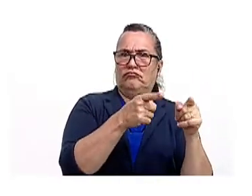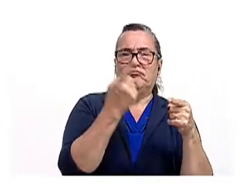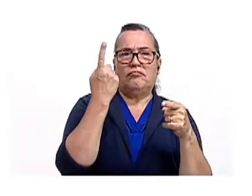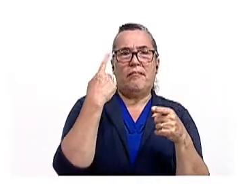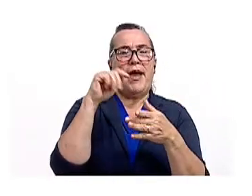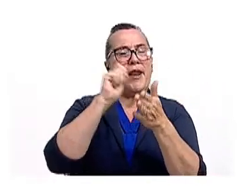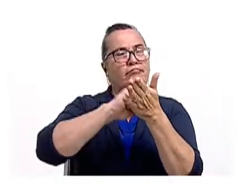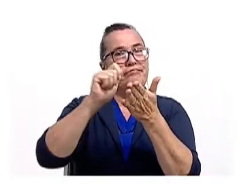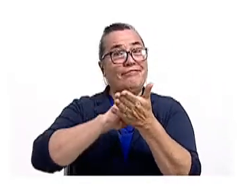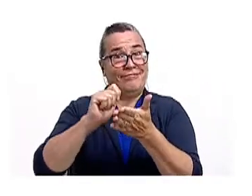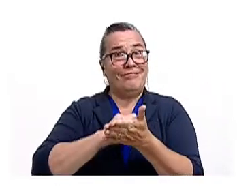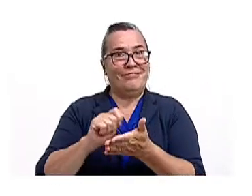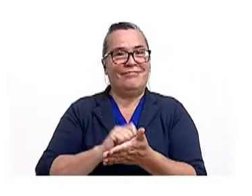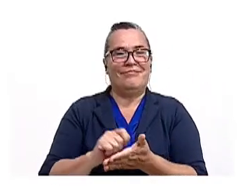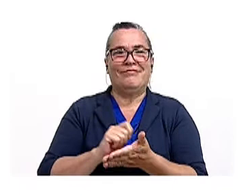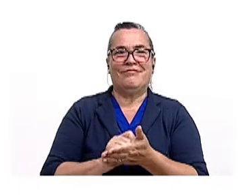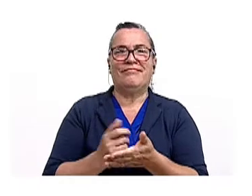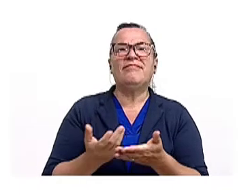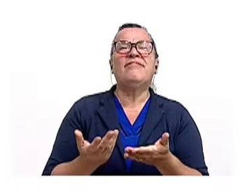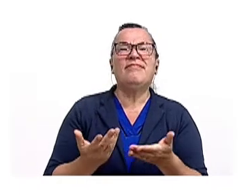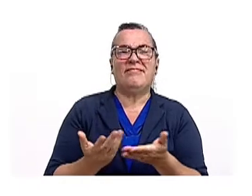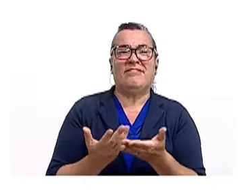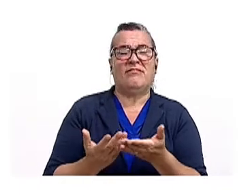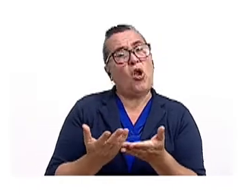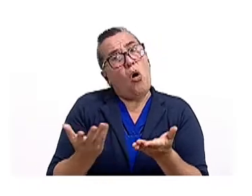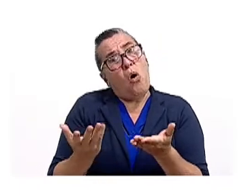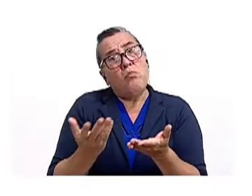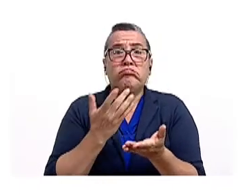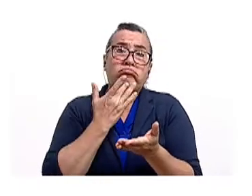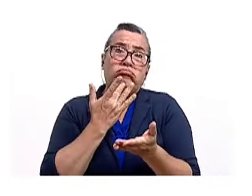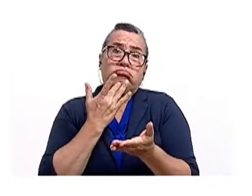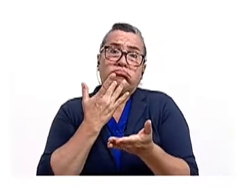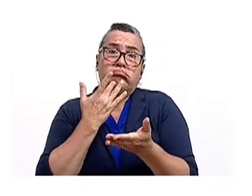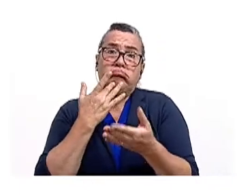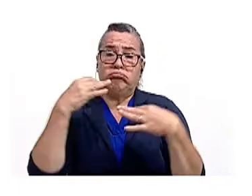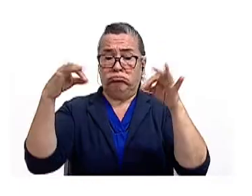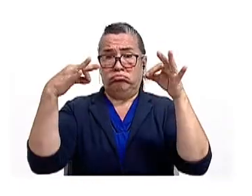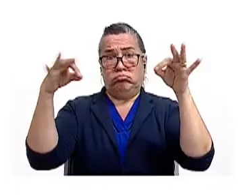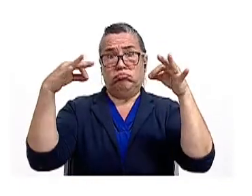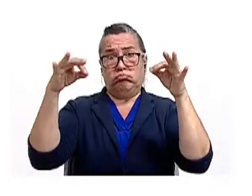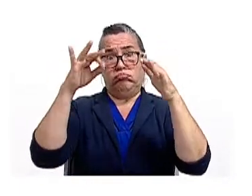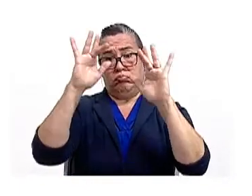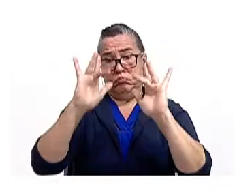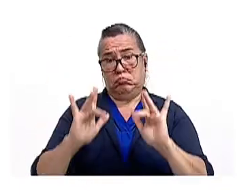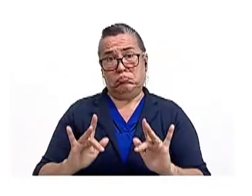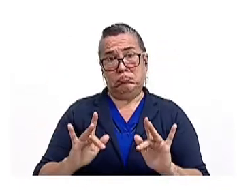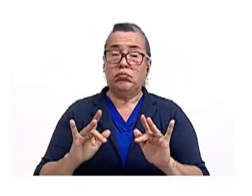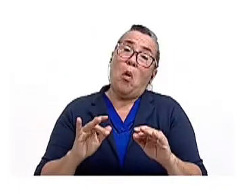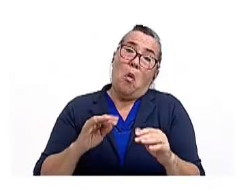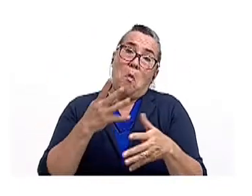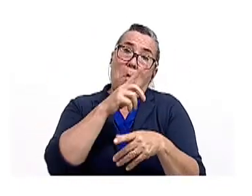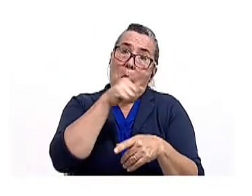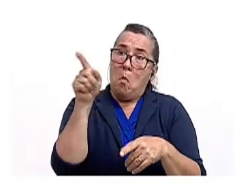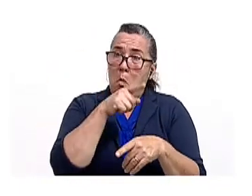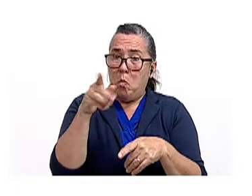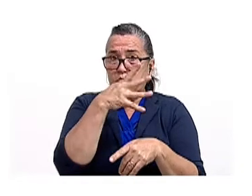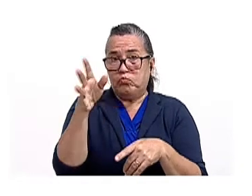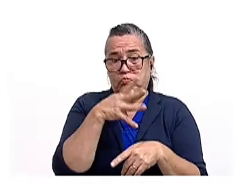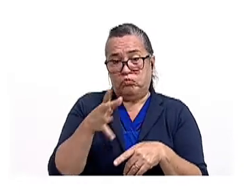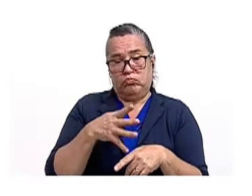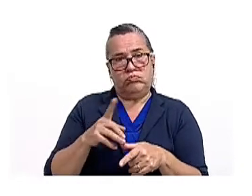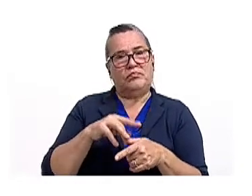sus anotaciones, pero si lo prefieren pueden utilizar hojas en blanco o rayadas.